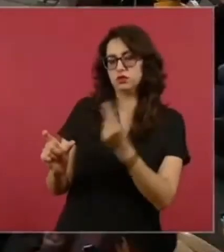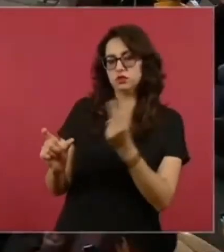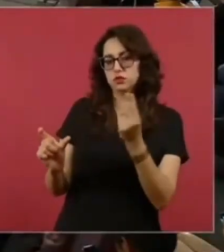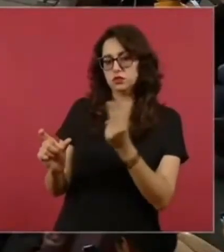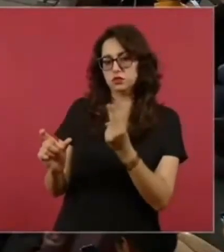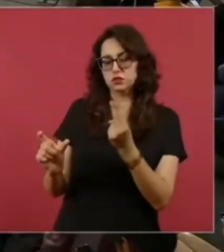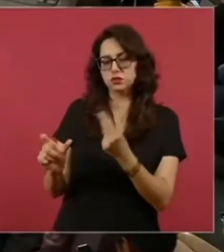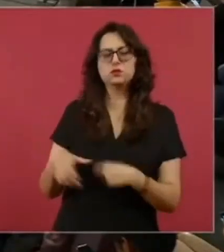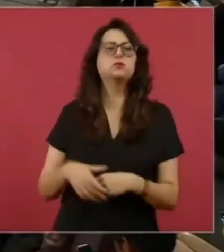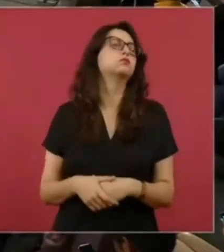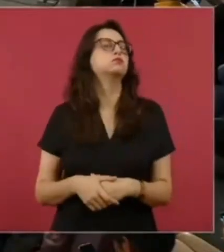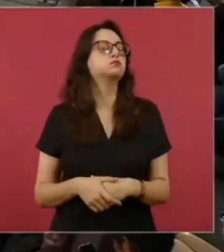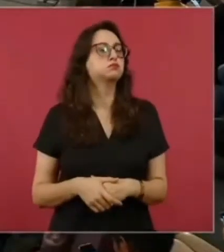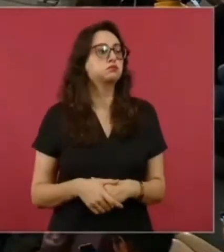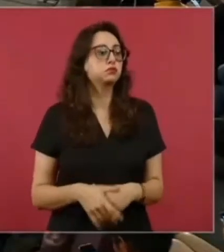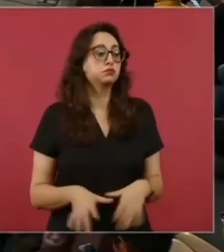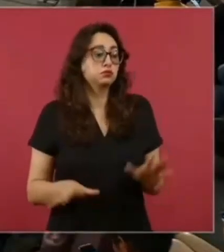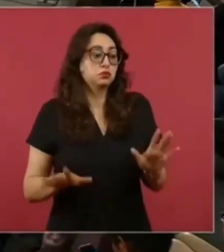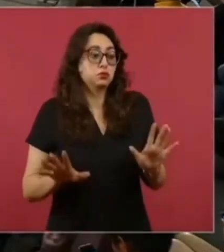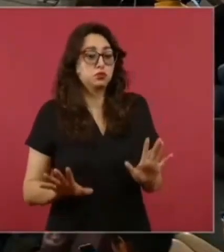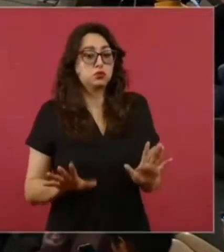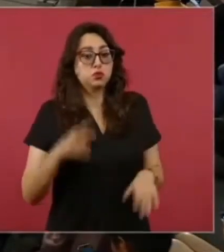Y yo les digo, pues eso